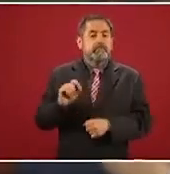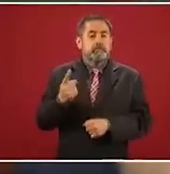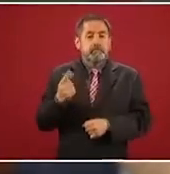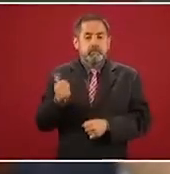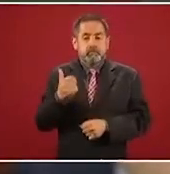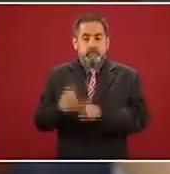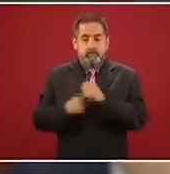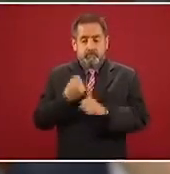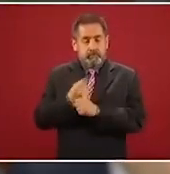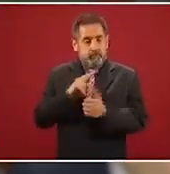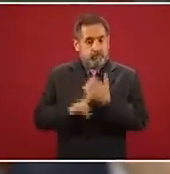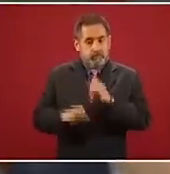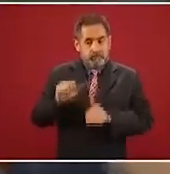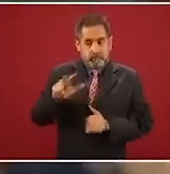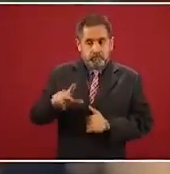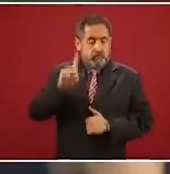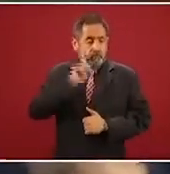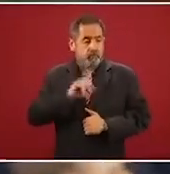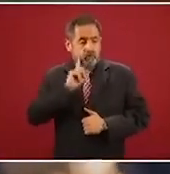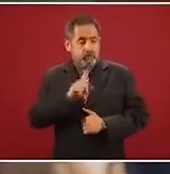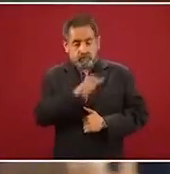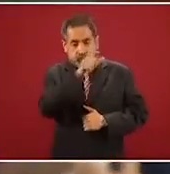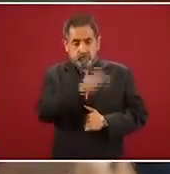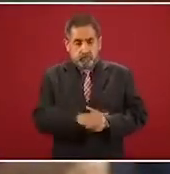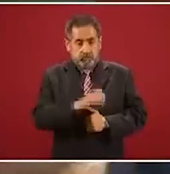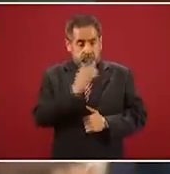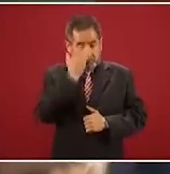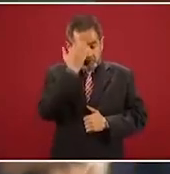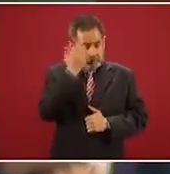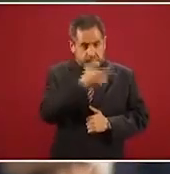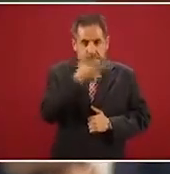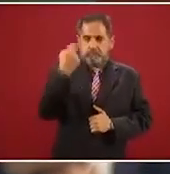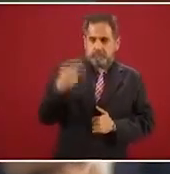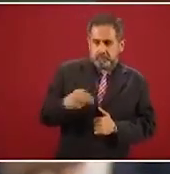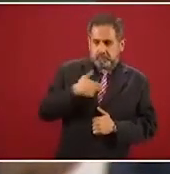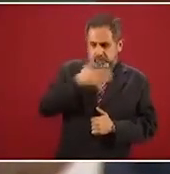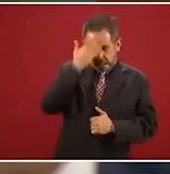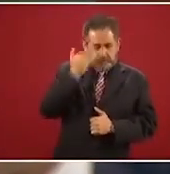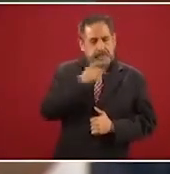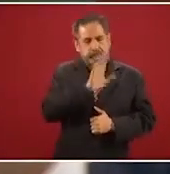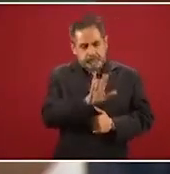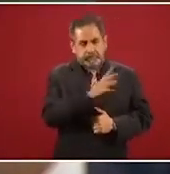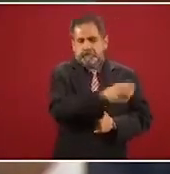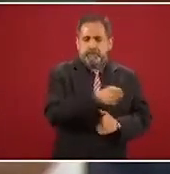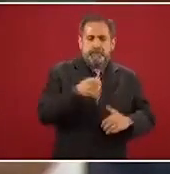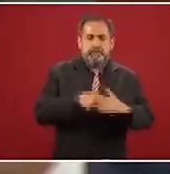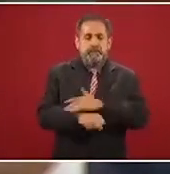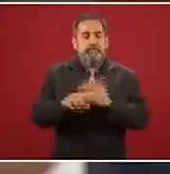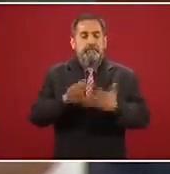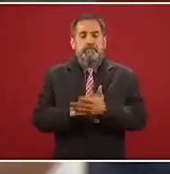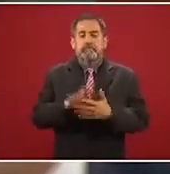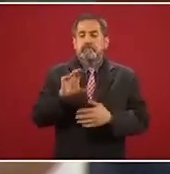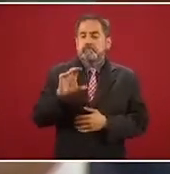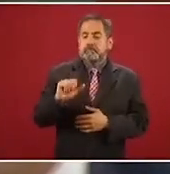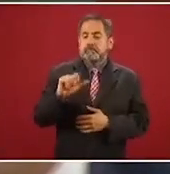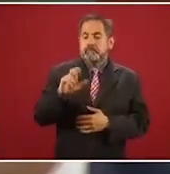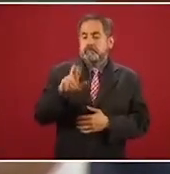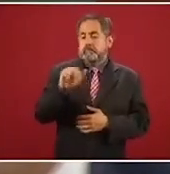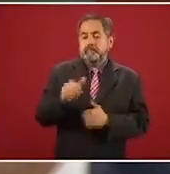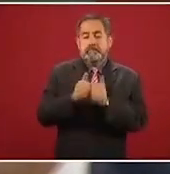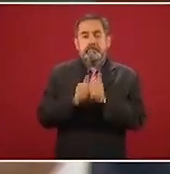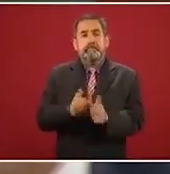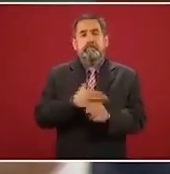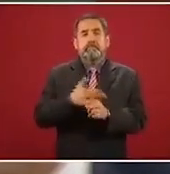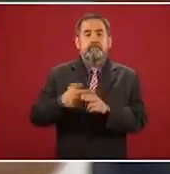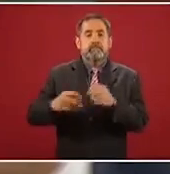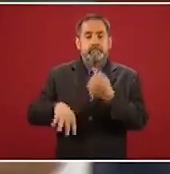del 2018, la mujer cuya identidad se reserva fue detenida y remitida a la cárcel distrital de Calera, donde permaneció hasta el